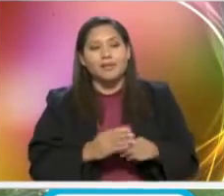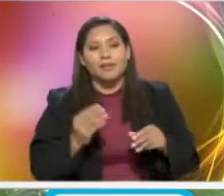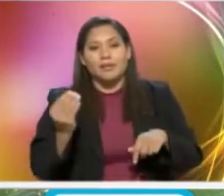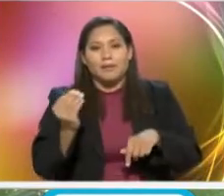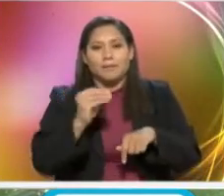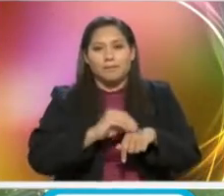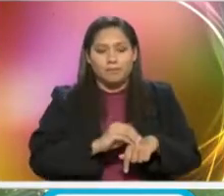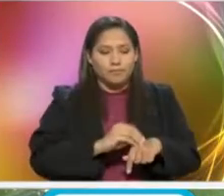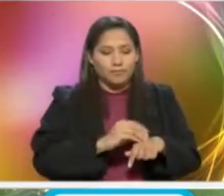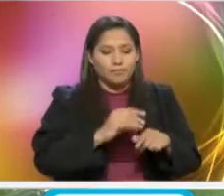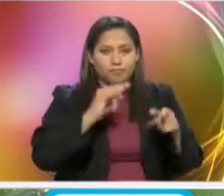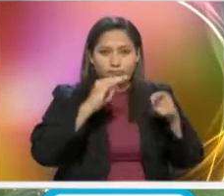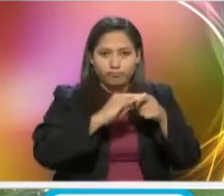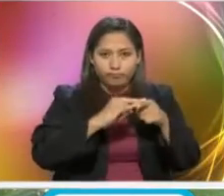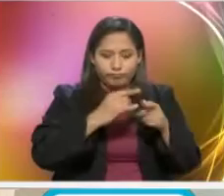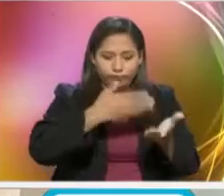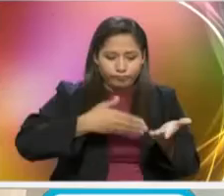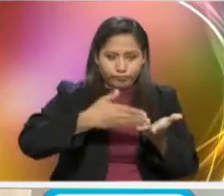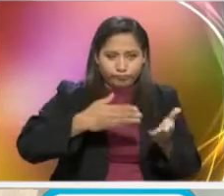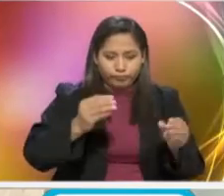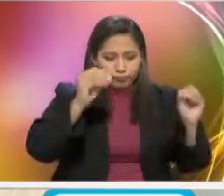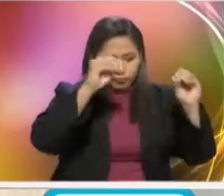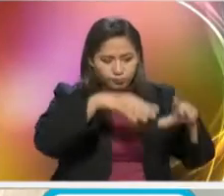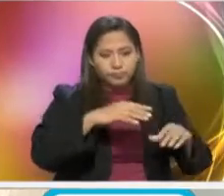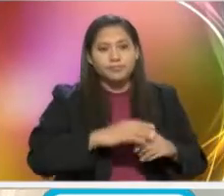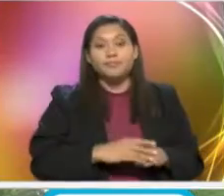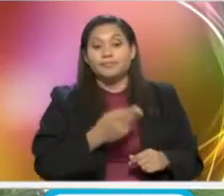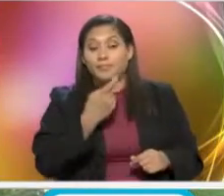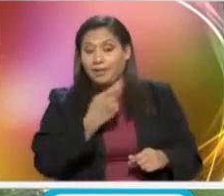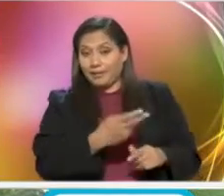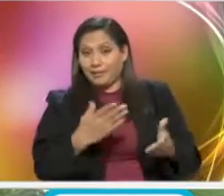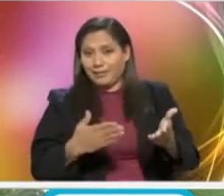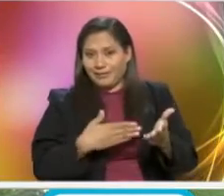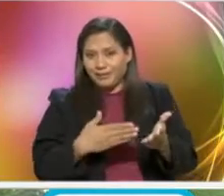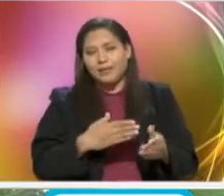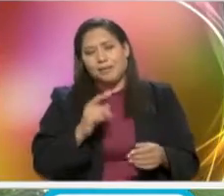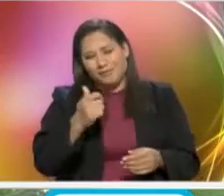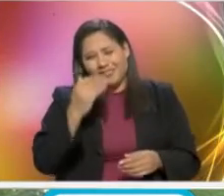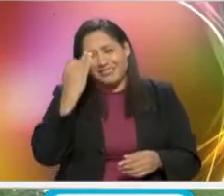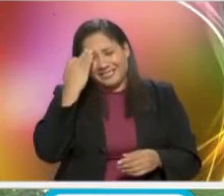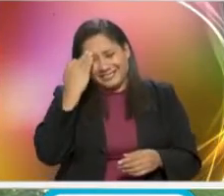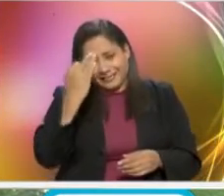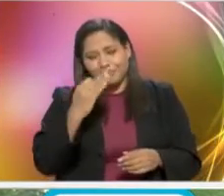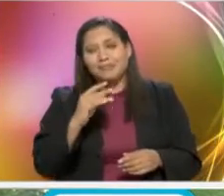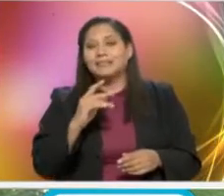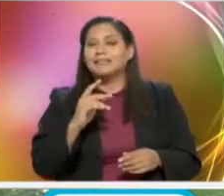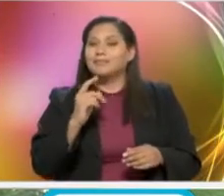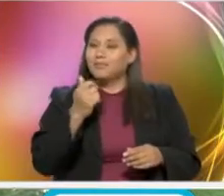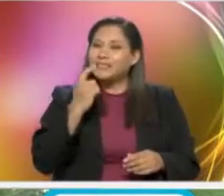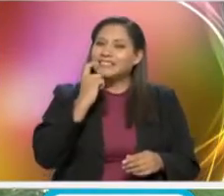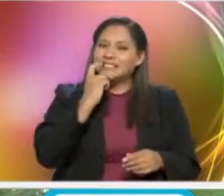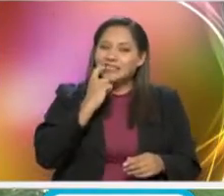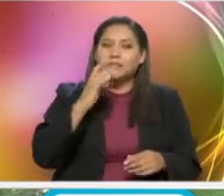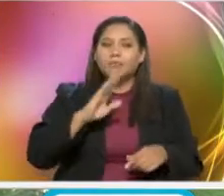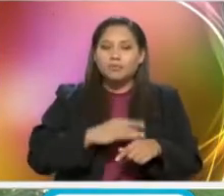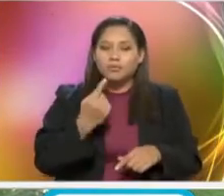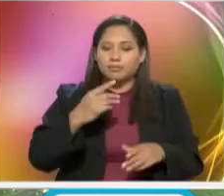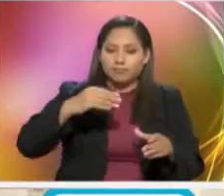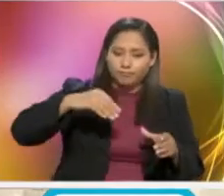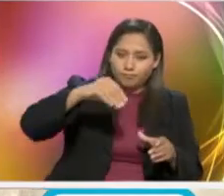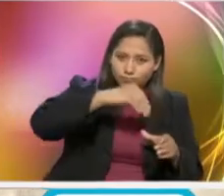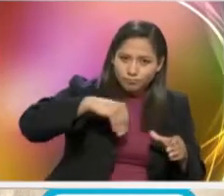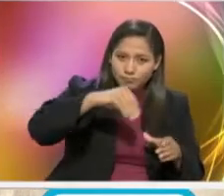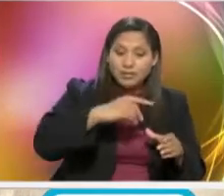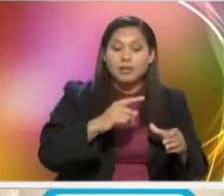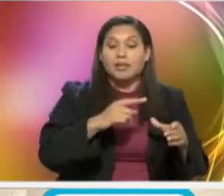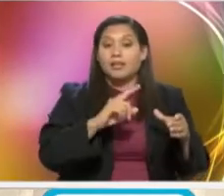los cubitos. Esta receta es tardadona, tiene como truco, porque hay que estarle moviendo, la licuadora se va a